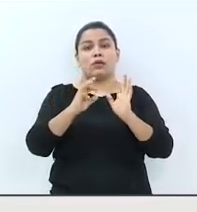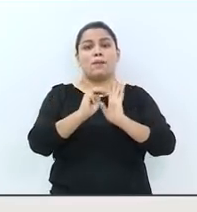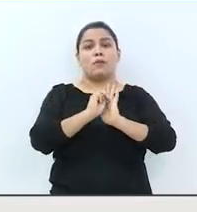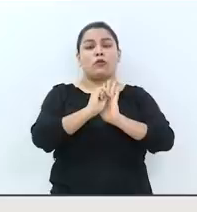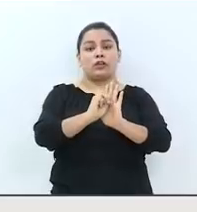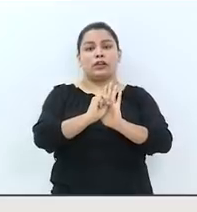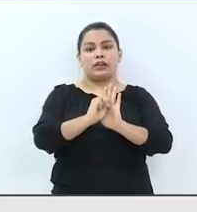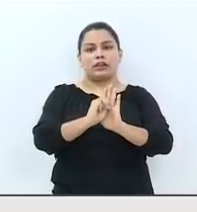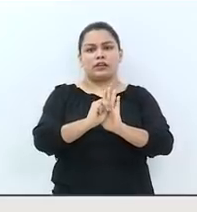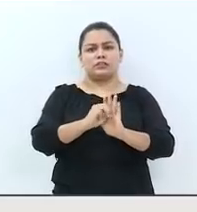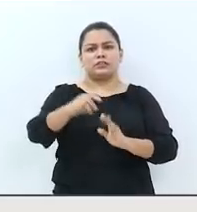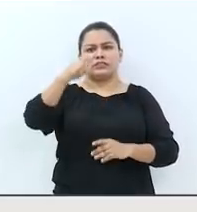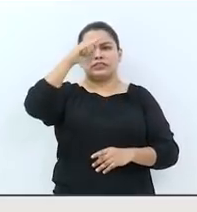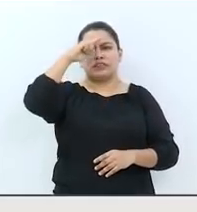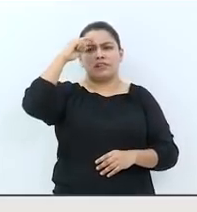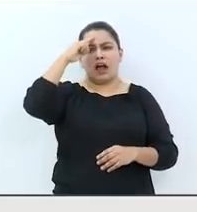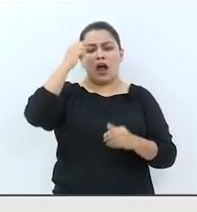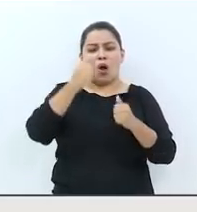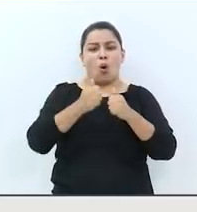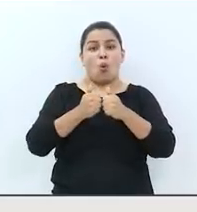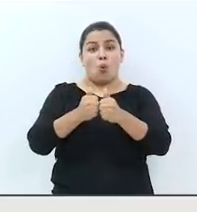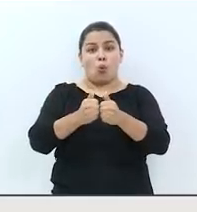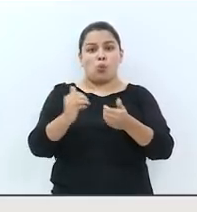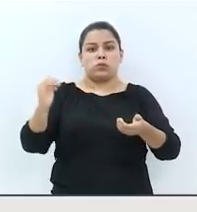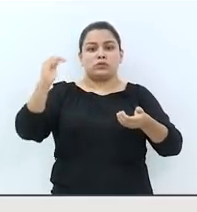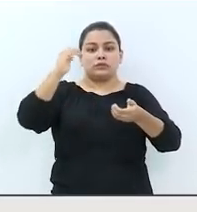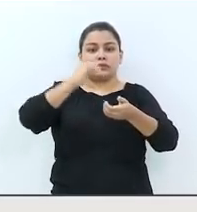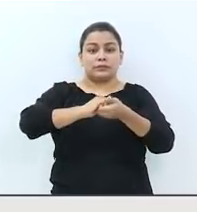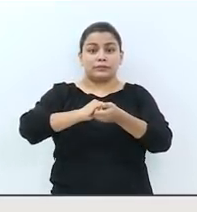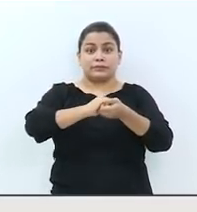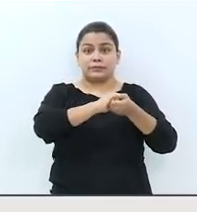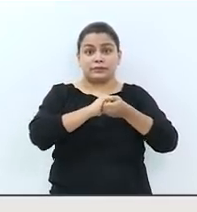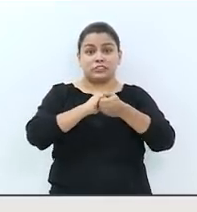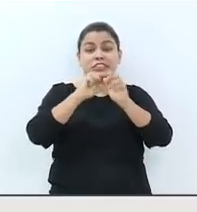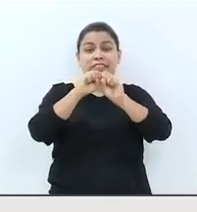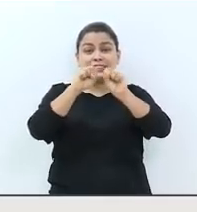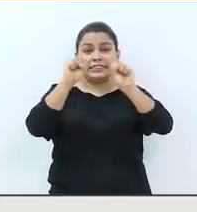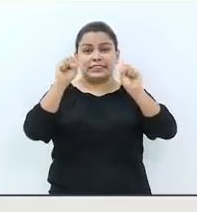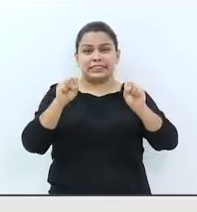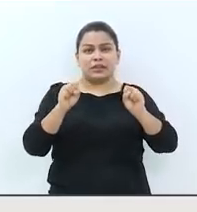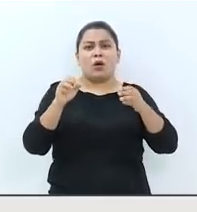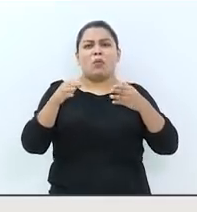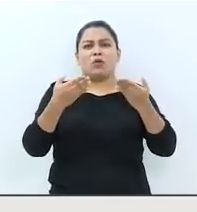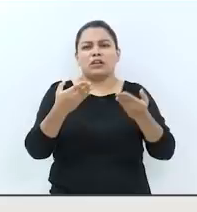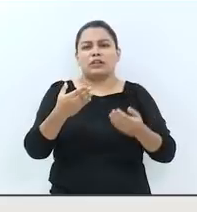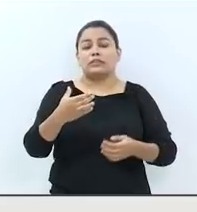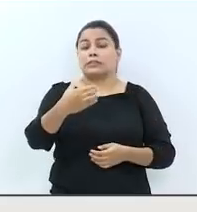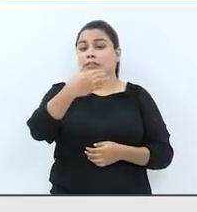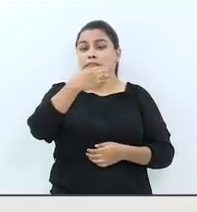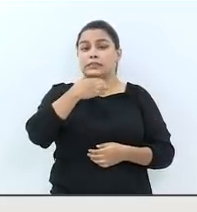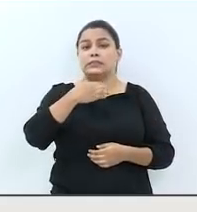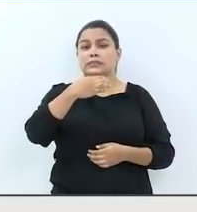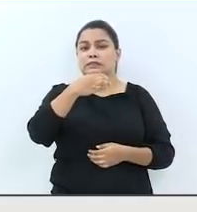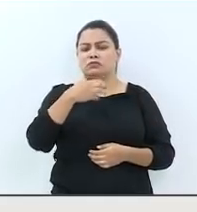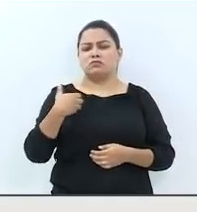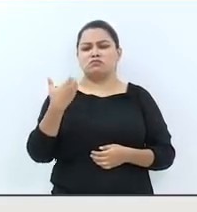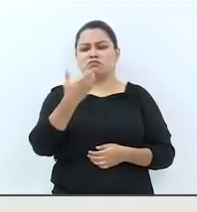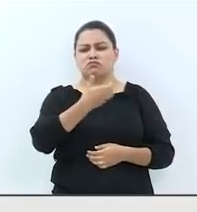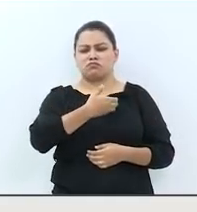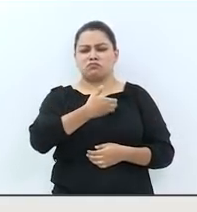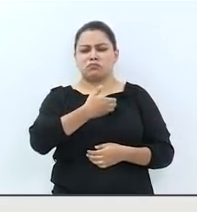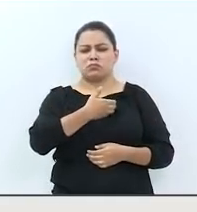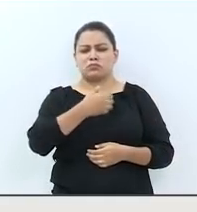de EduMoción trabajan juntas de una forma sistémica, porque es bien difícil, imagínense, que hablemos de